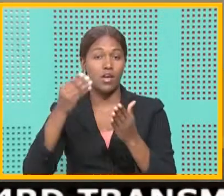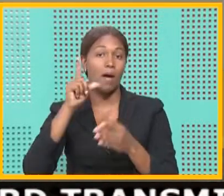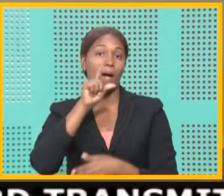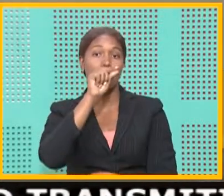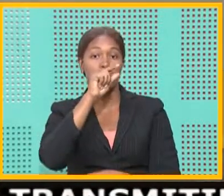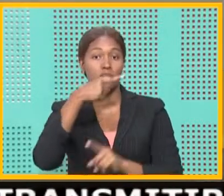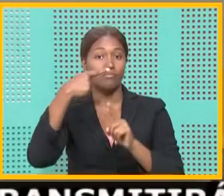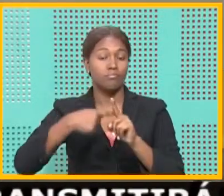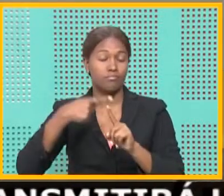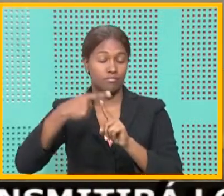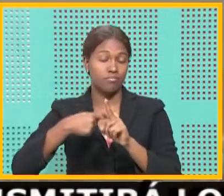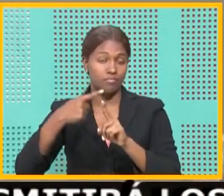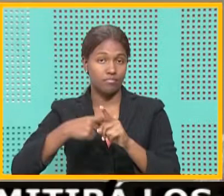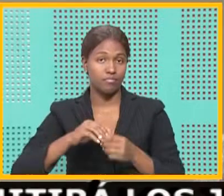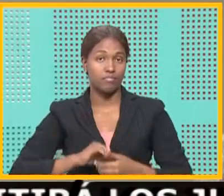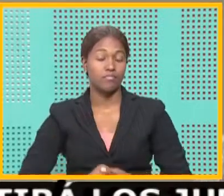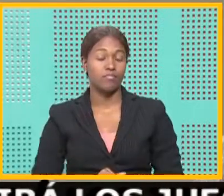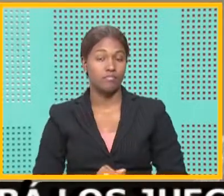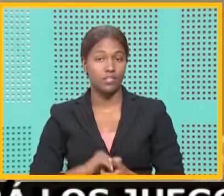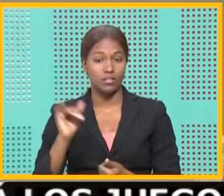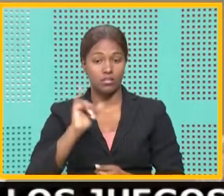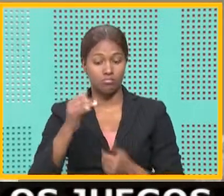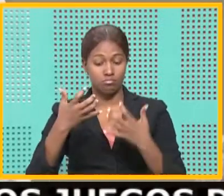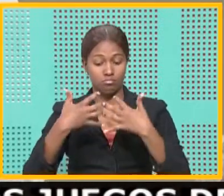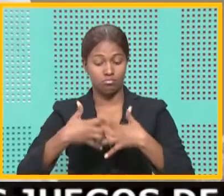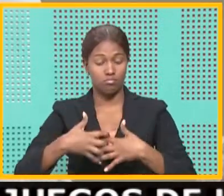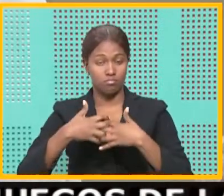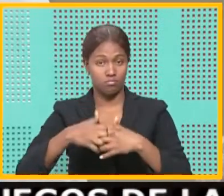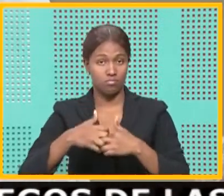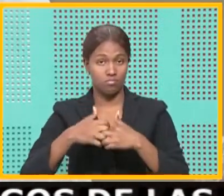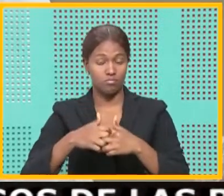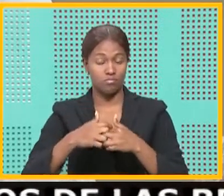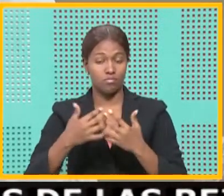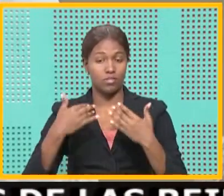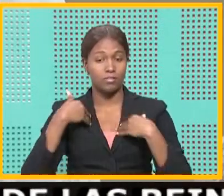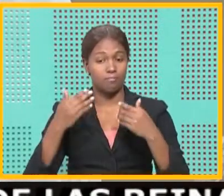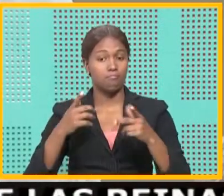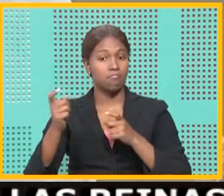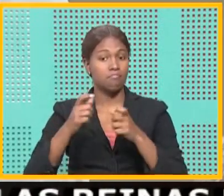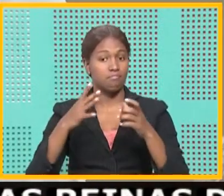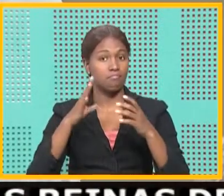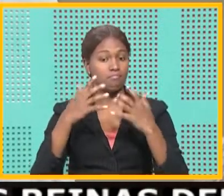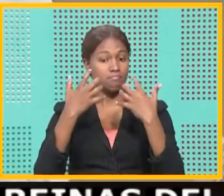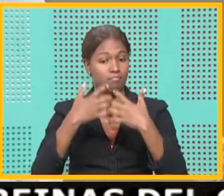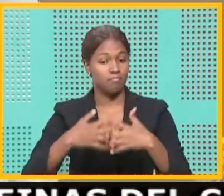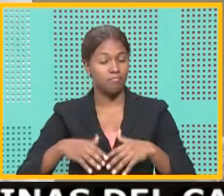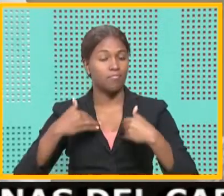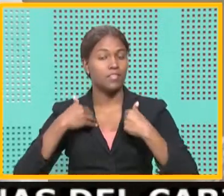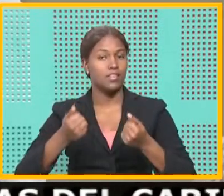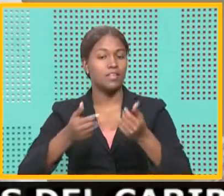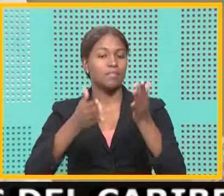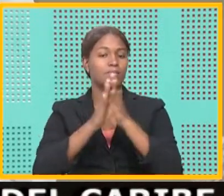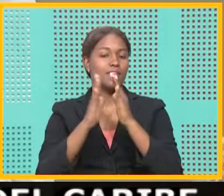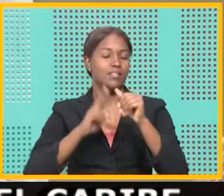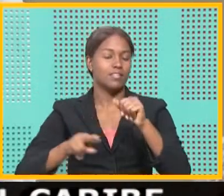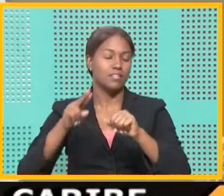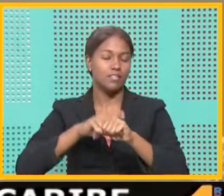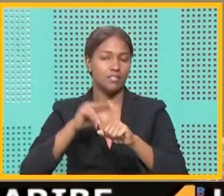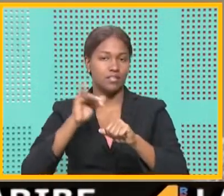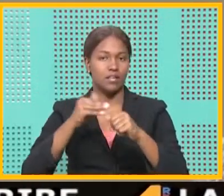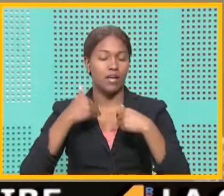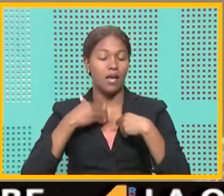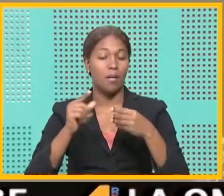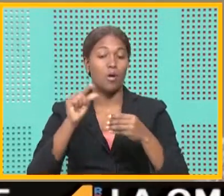mensuales. Y que la industria se ha manejado produciendo lo que es la demanda nacional y un poco